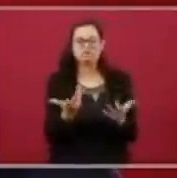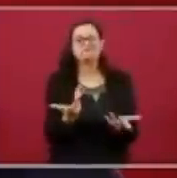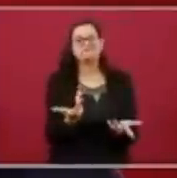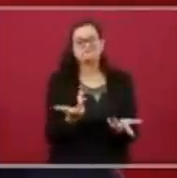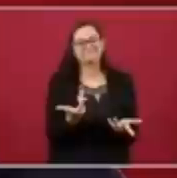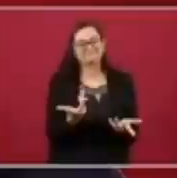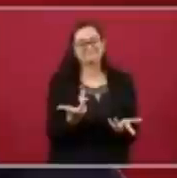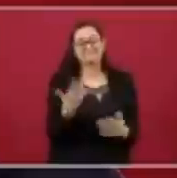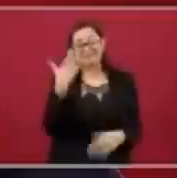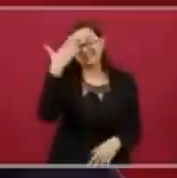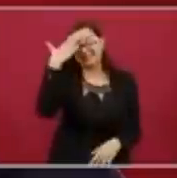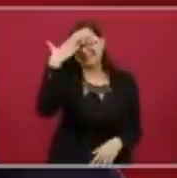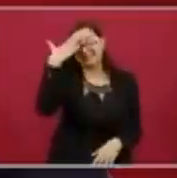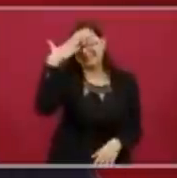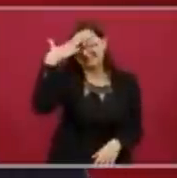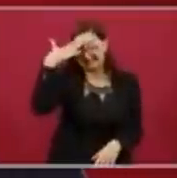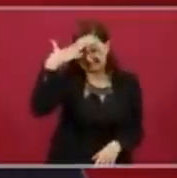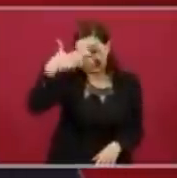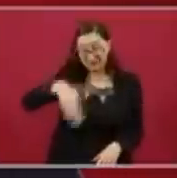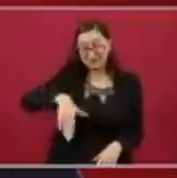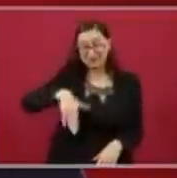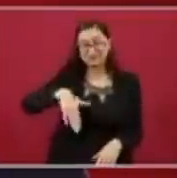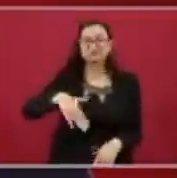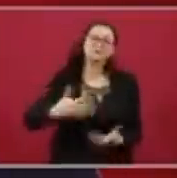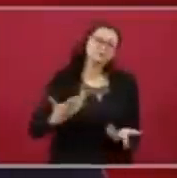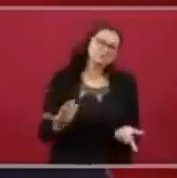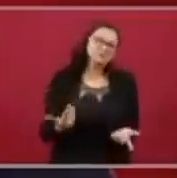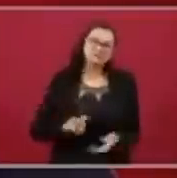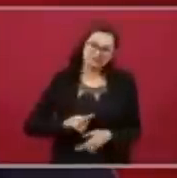saben que es lo mejor